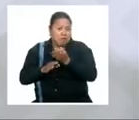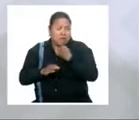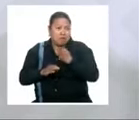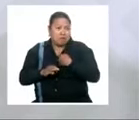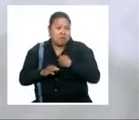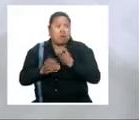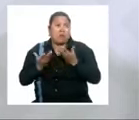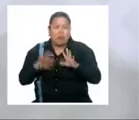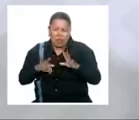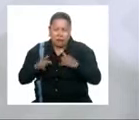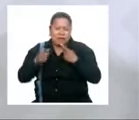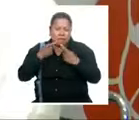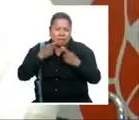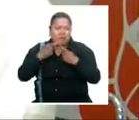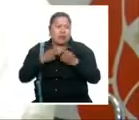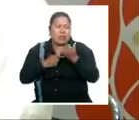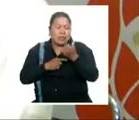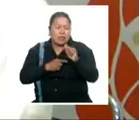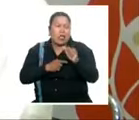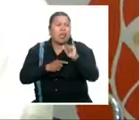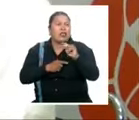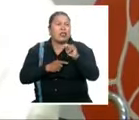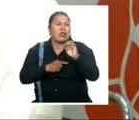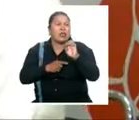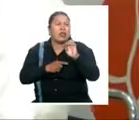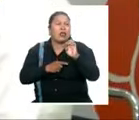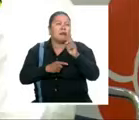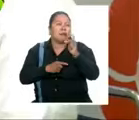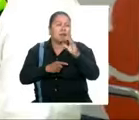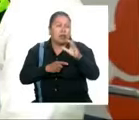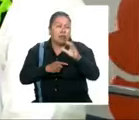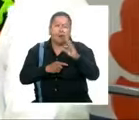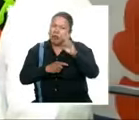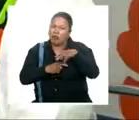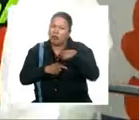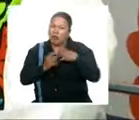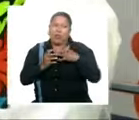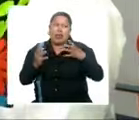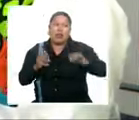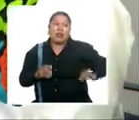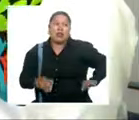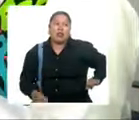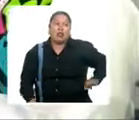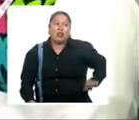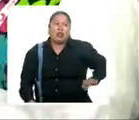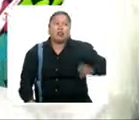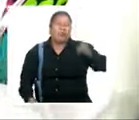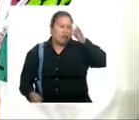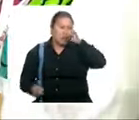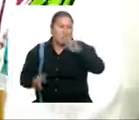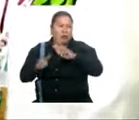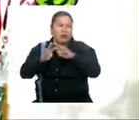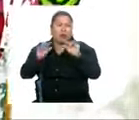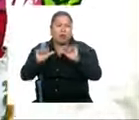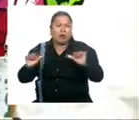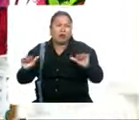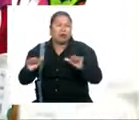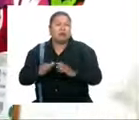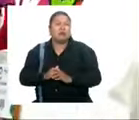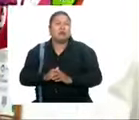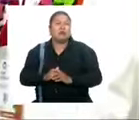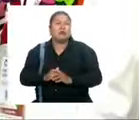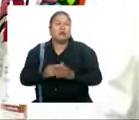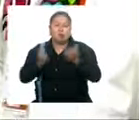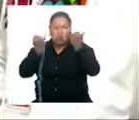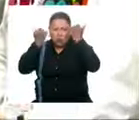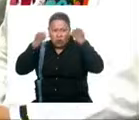estamos dialogando con nuestros hermanos de Yaitepec, que en verdad nos interesa mucho que haya paz, porque en Juquila